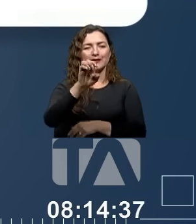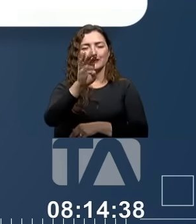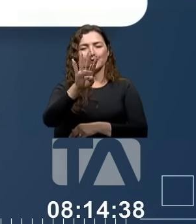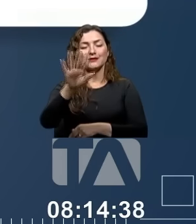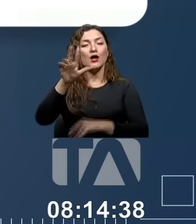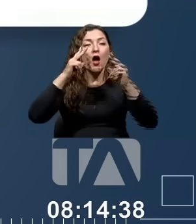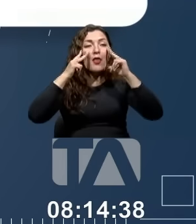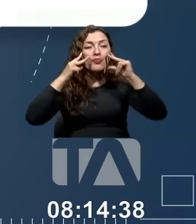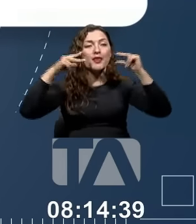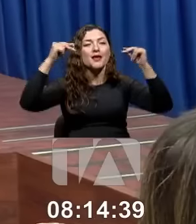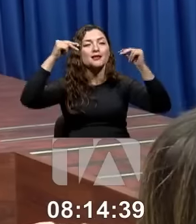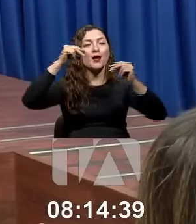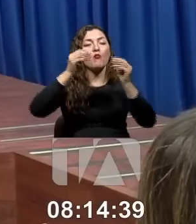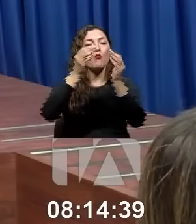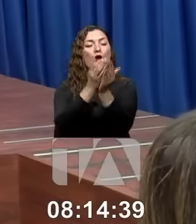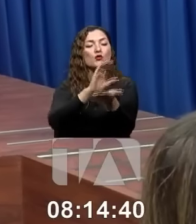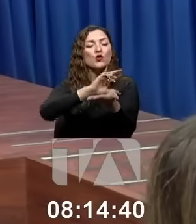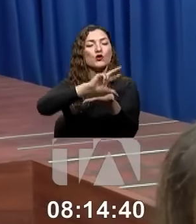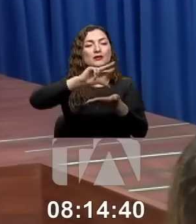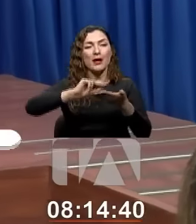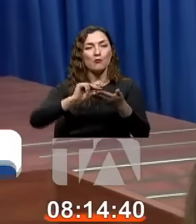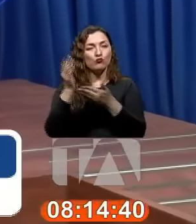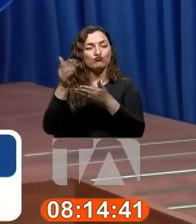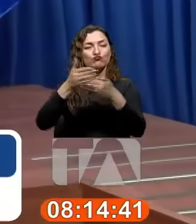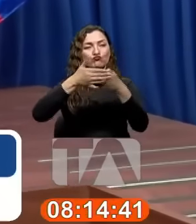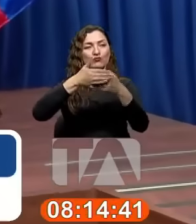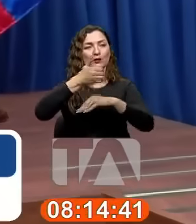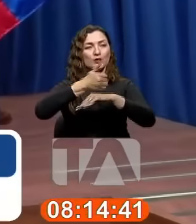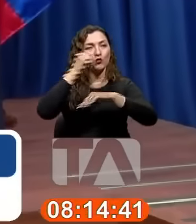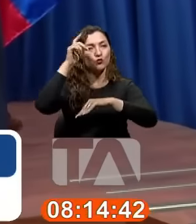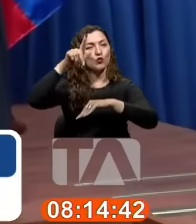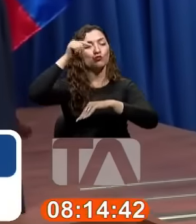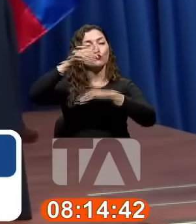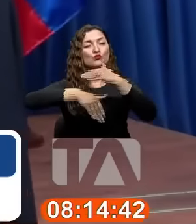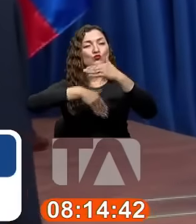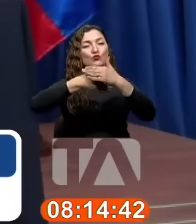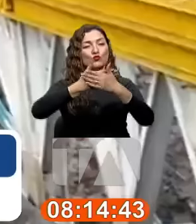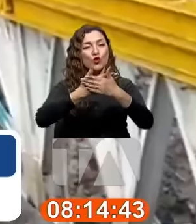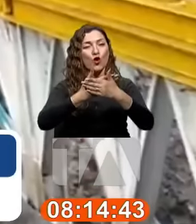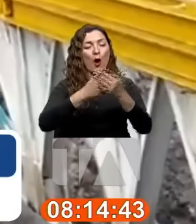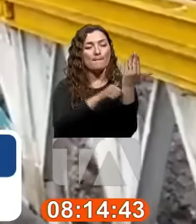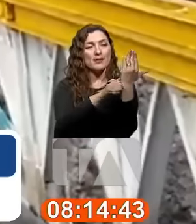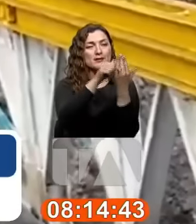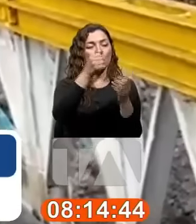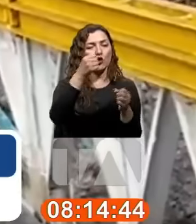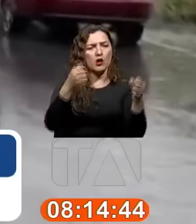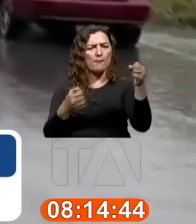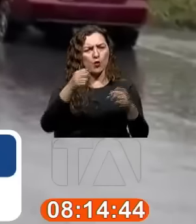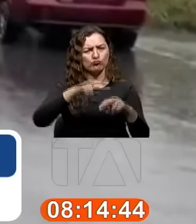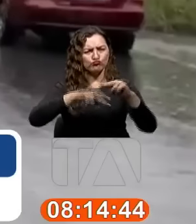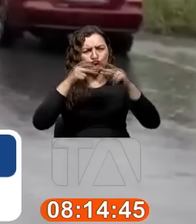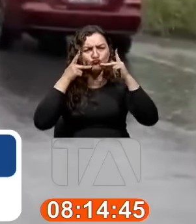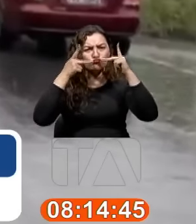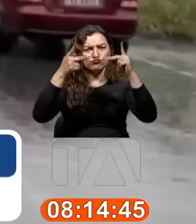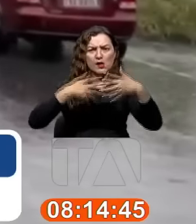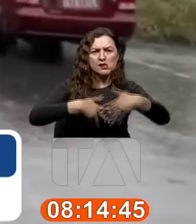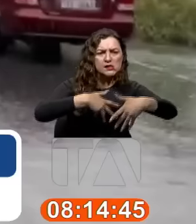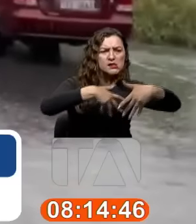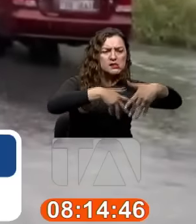Puerto Napo, Capricho. Según las autoridades de gobierno, actualmente todo el contingente del Ministerio de Transporte y Obras Públicas